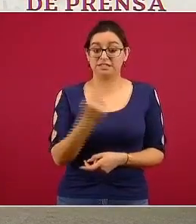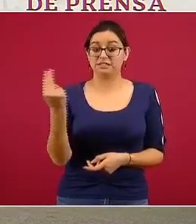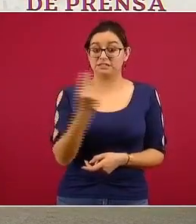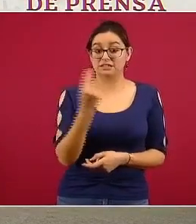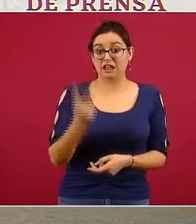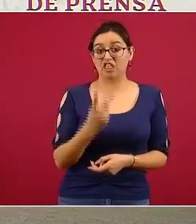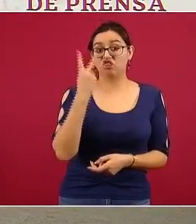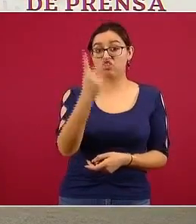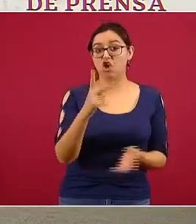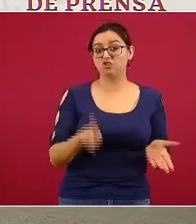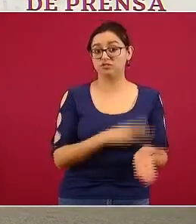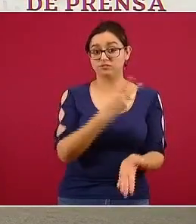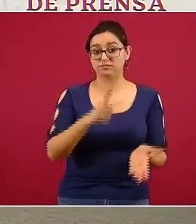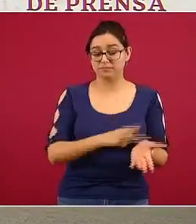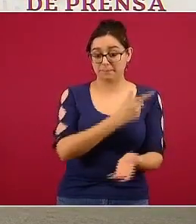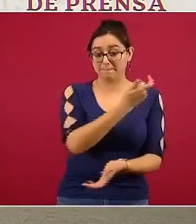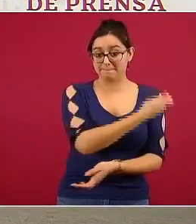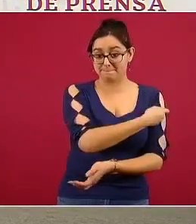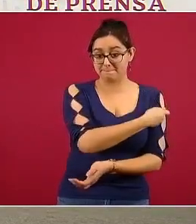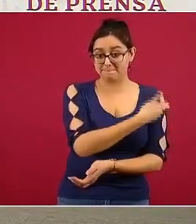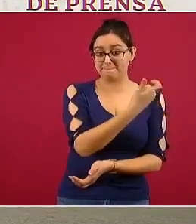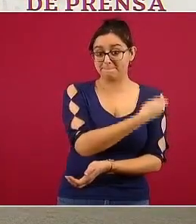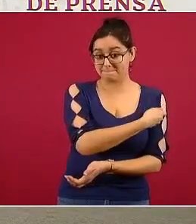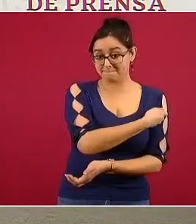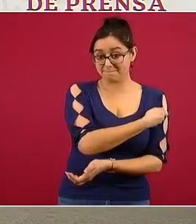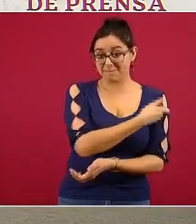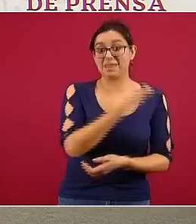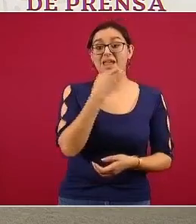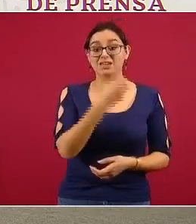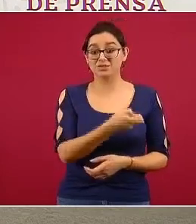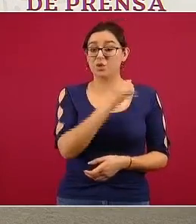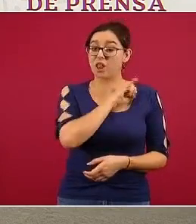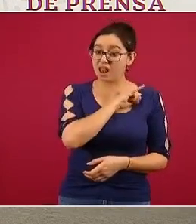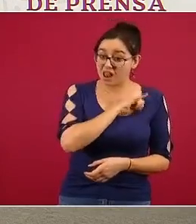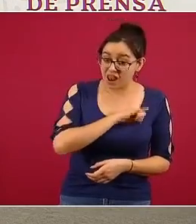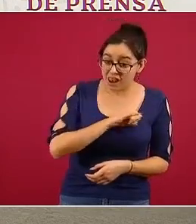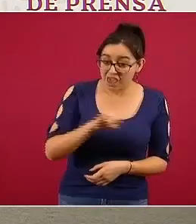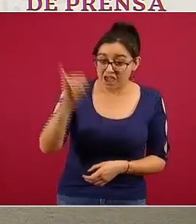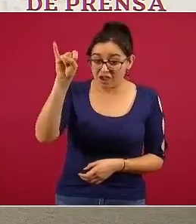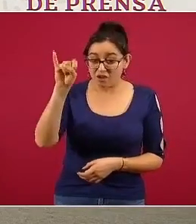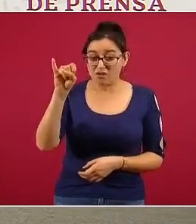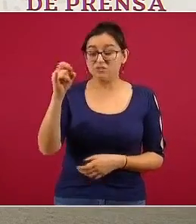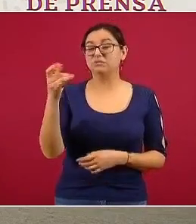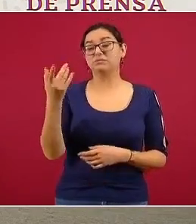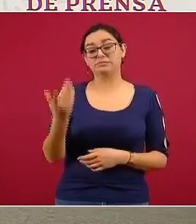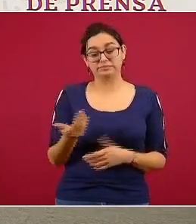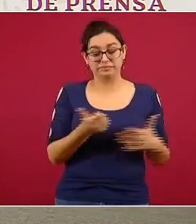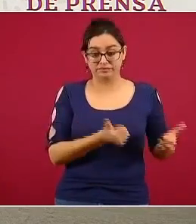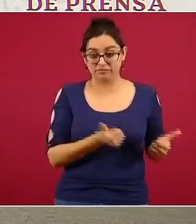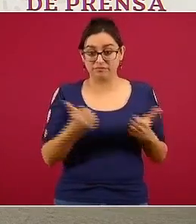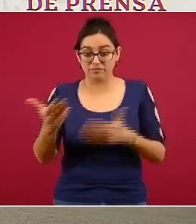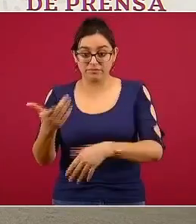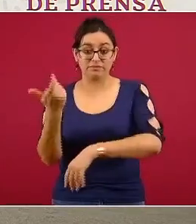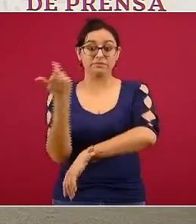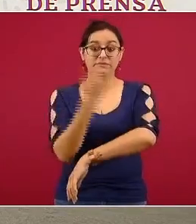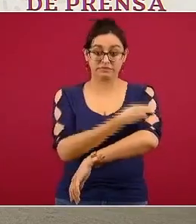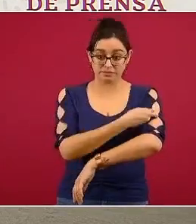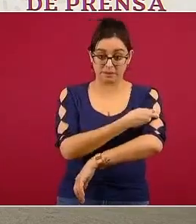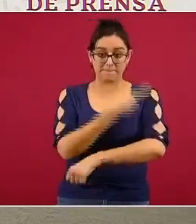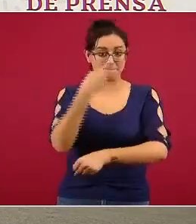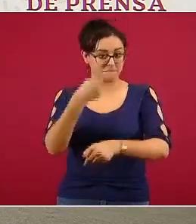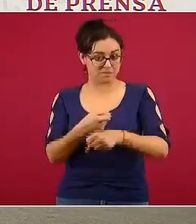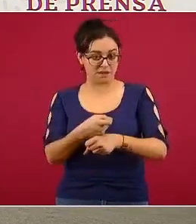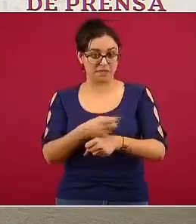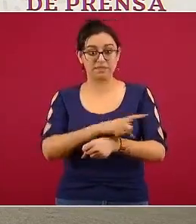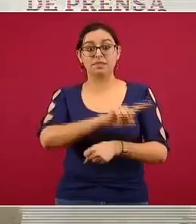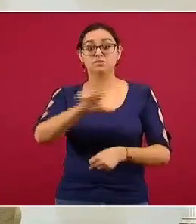entonces tenemos que, hay un riesgo importante de tener una cobertura a la primera dosis y después que la cobertura a